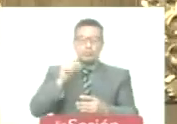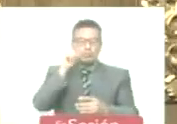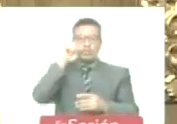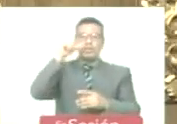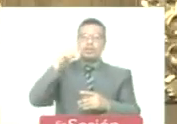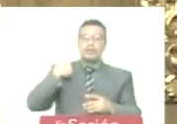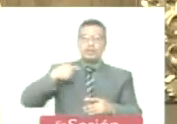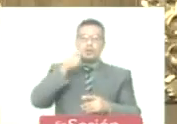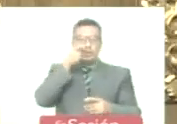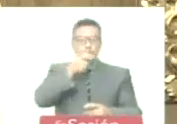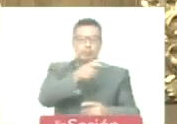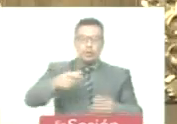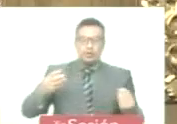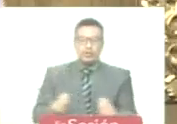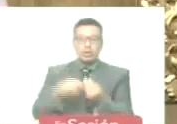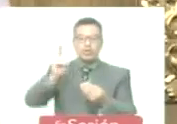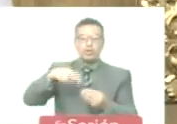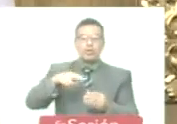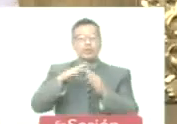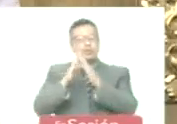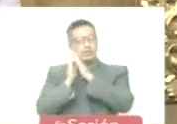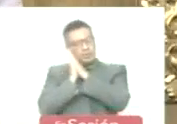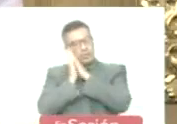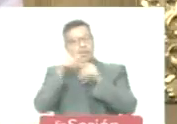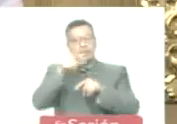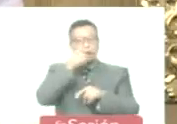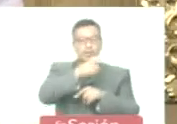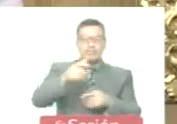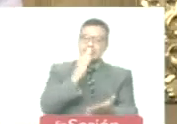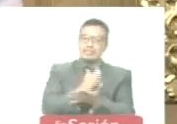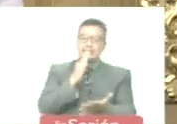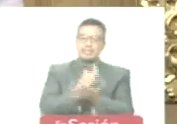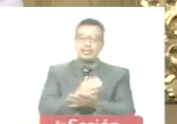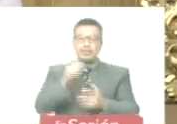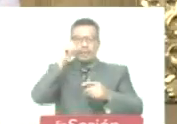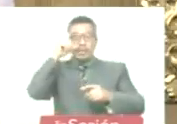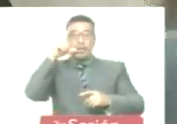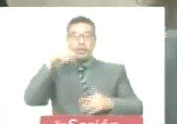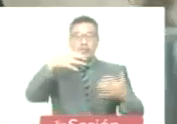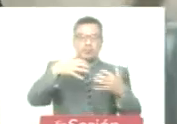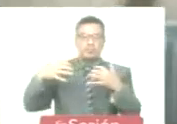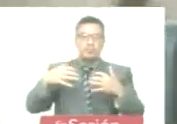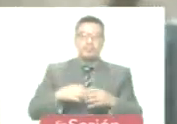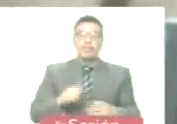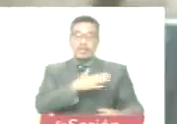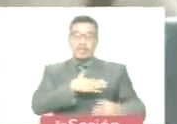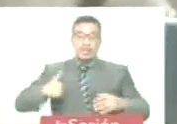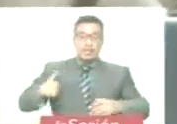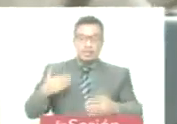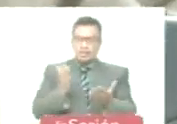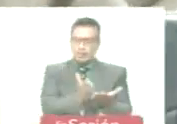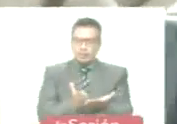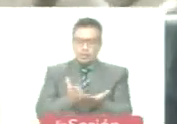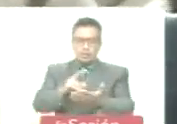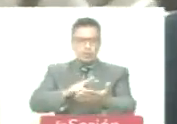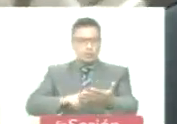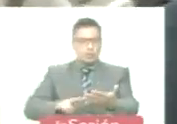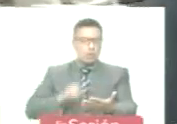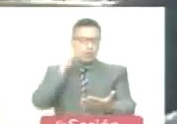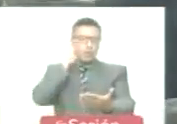nuestro pueblo, para más nunca dormirse, porque este pueblo siempre estará alerta y en combate. Queremos que se estudie la doctrina